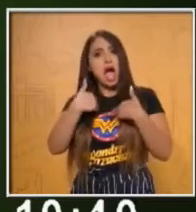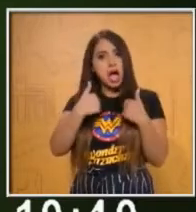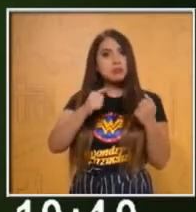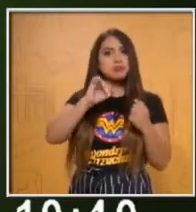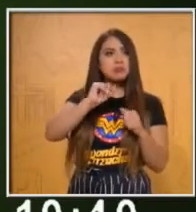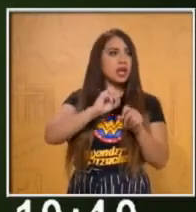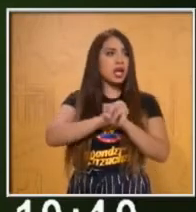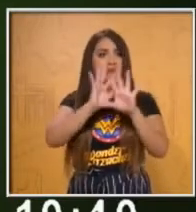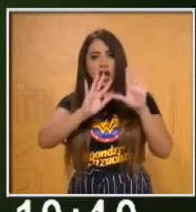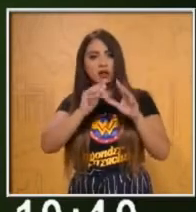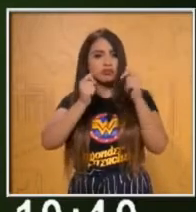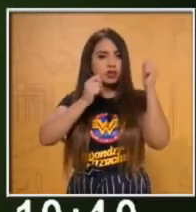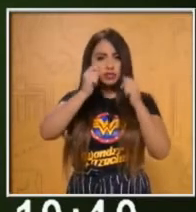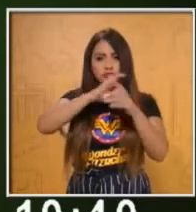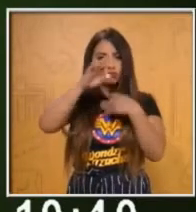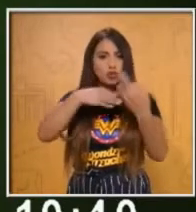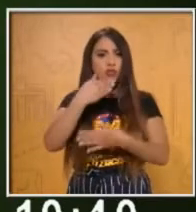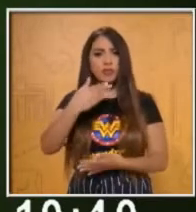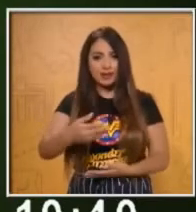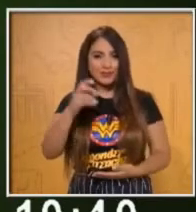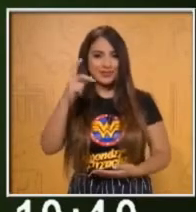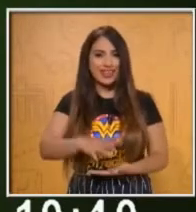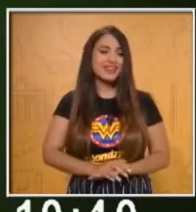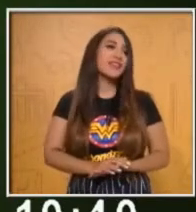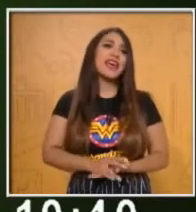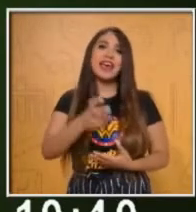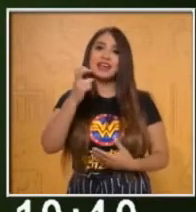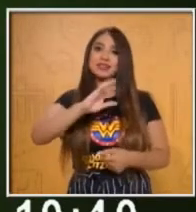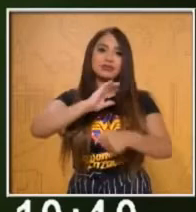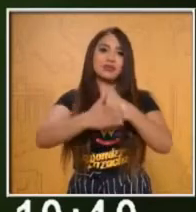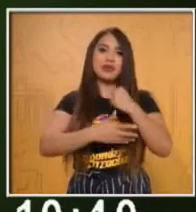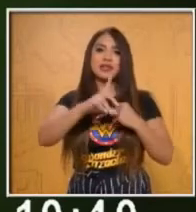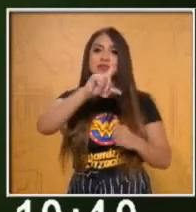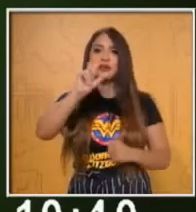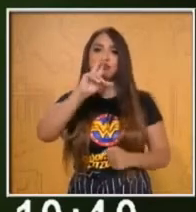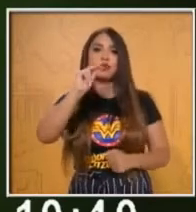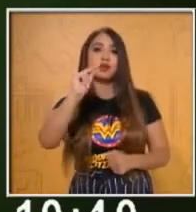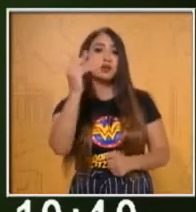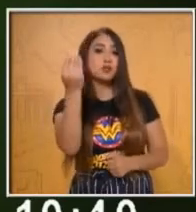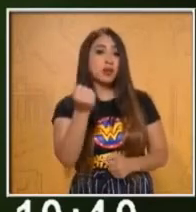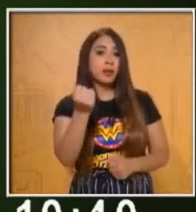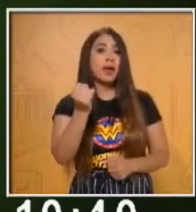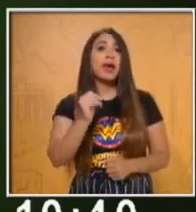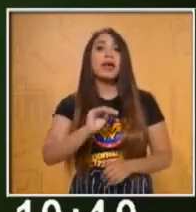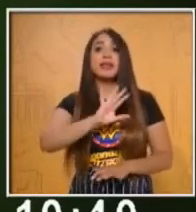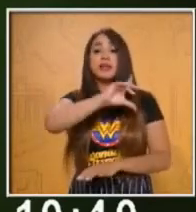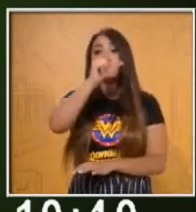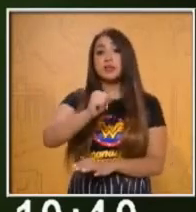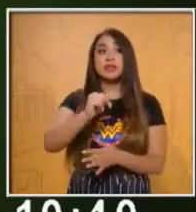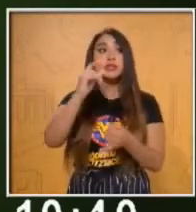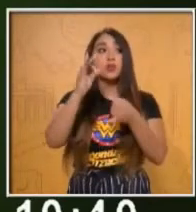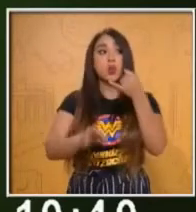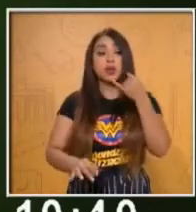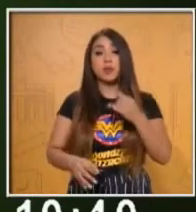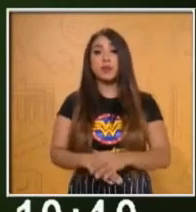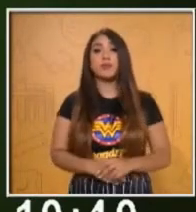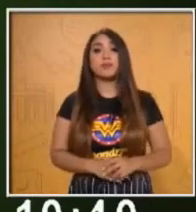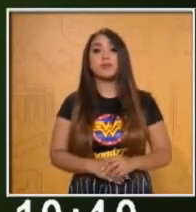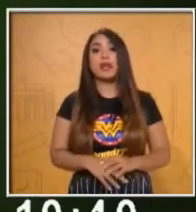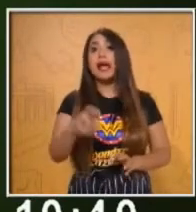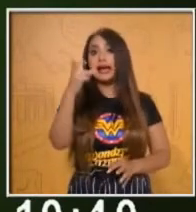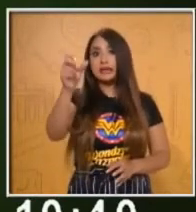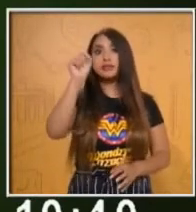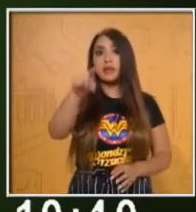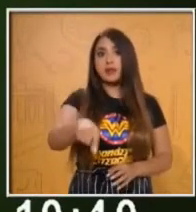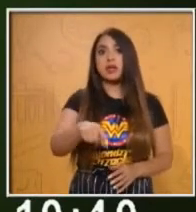página 189. Y nos vamos a la última parte. Esta parte también viene en el